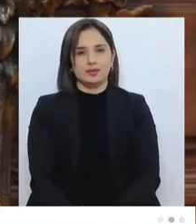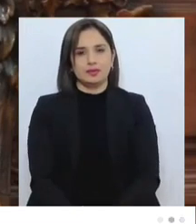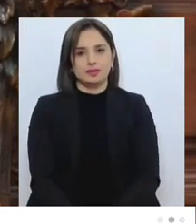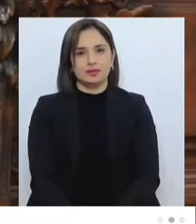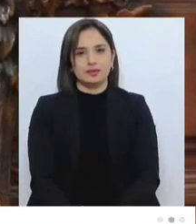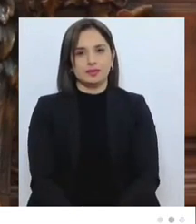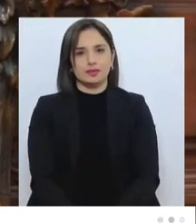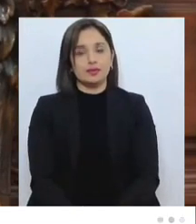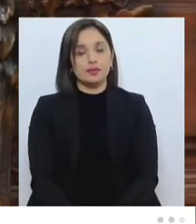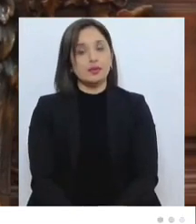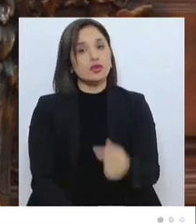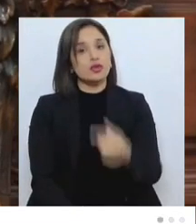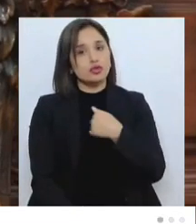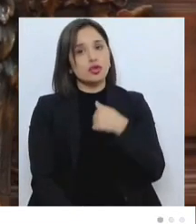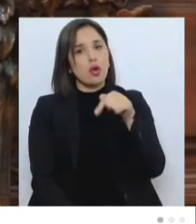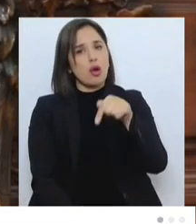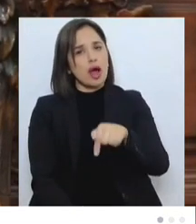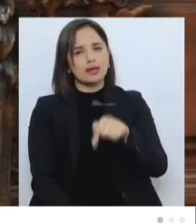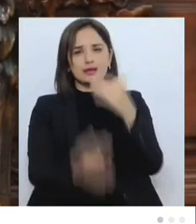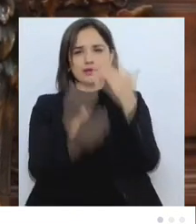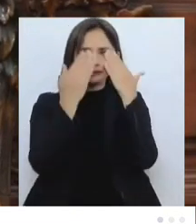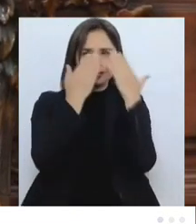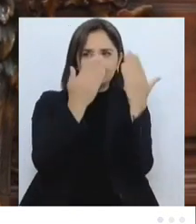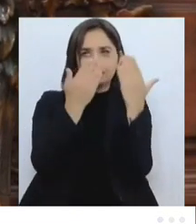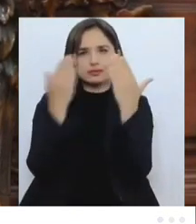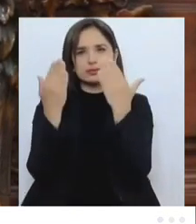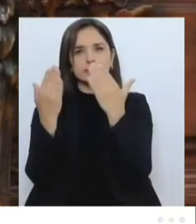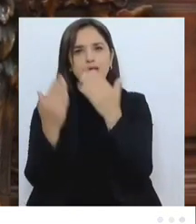Estoy aquí saludándonos a todos